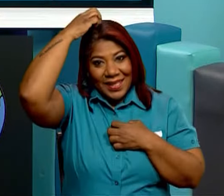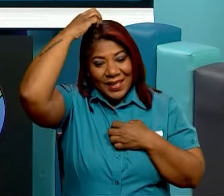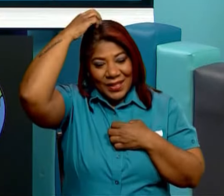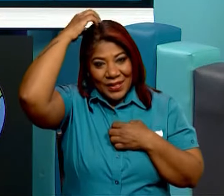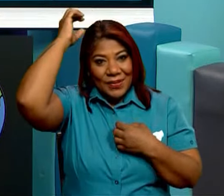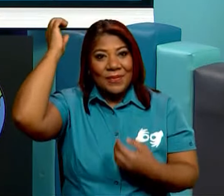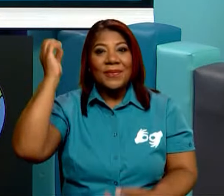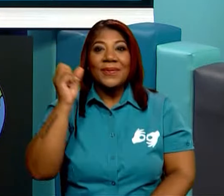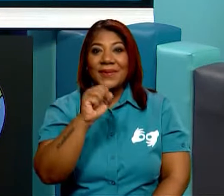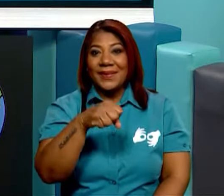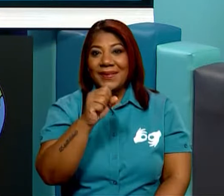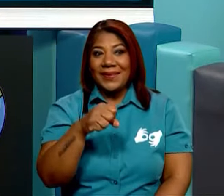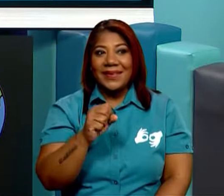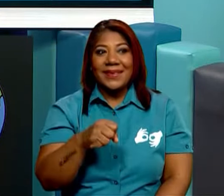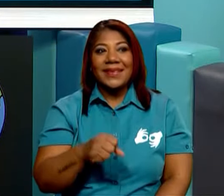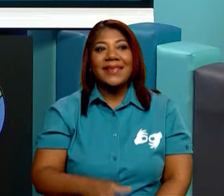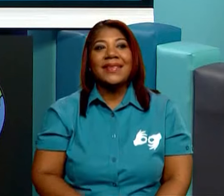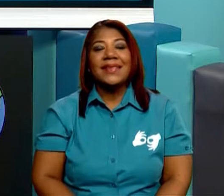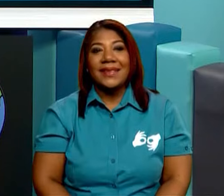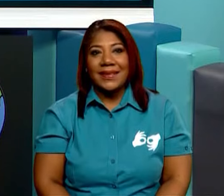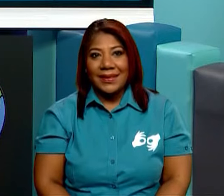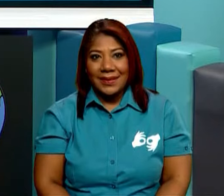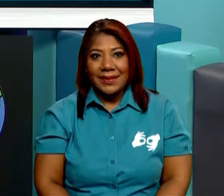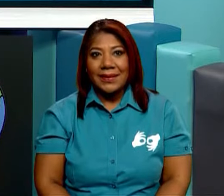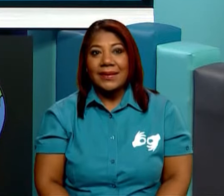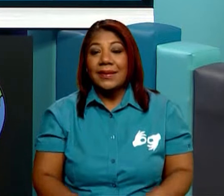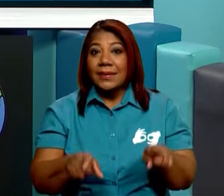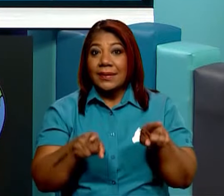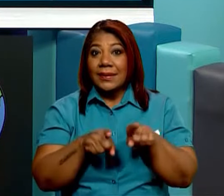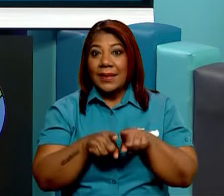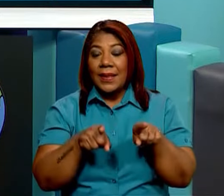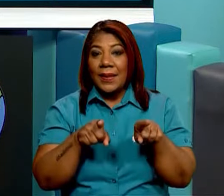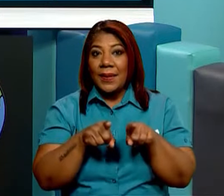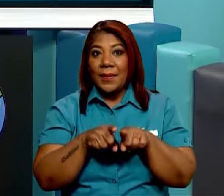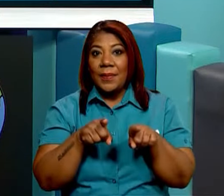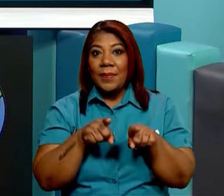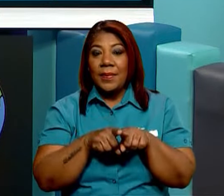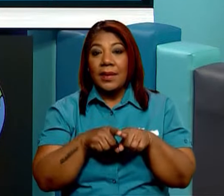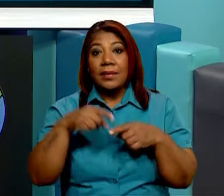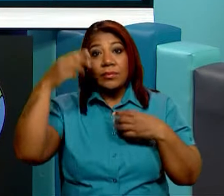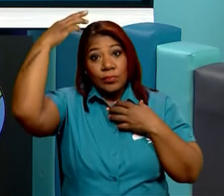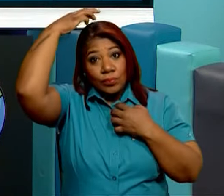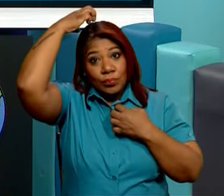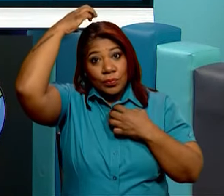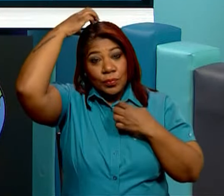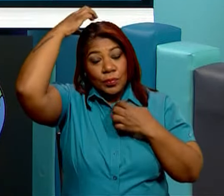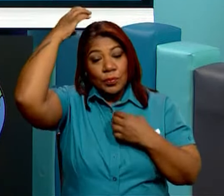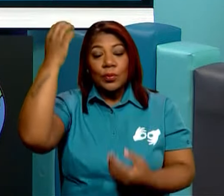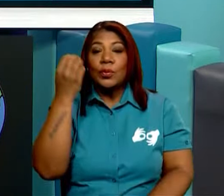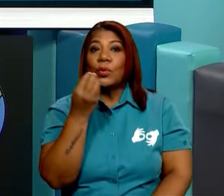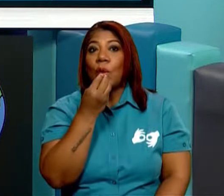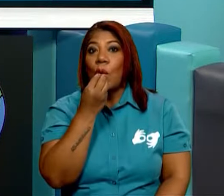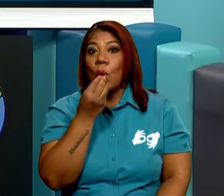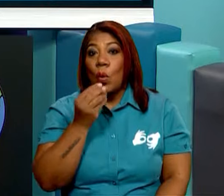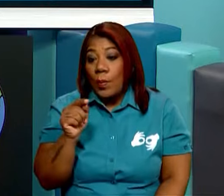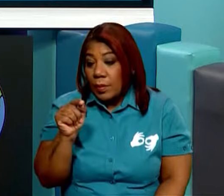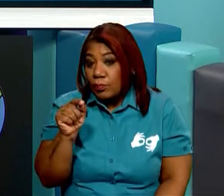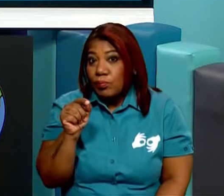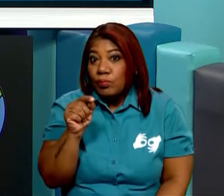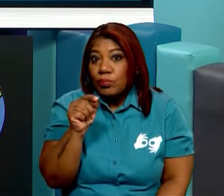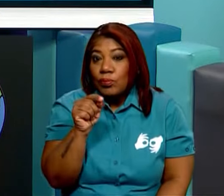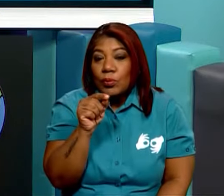¿Ya? Eso, y también, les digo, también los monos en su hábitat también comen hormigas